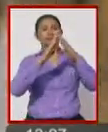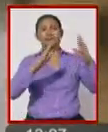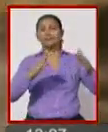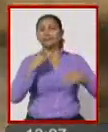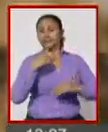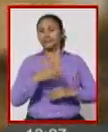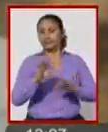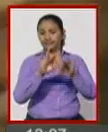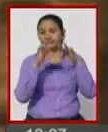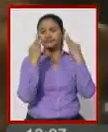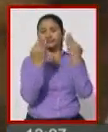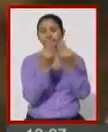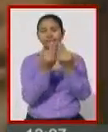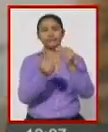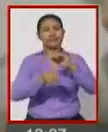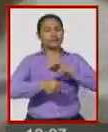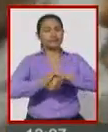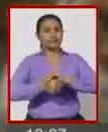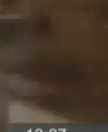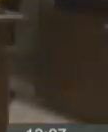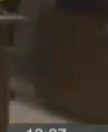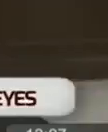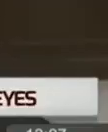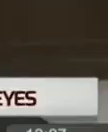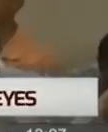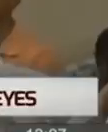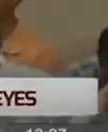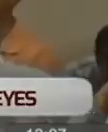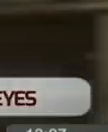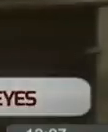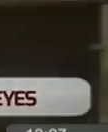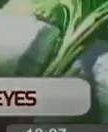y se encuentra con su familia en este momento.